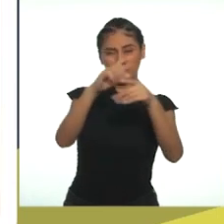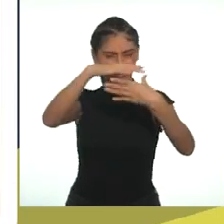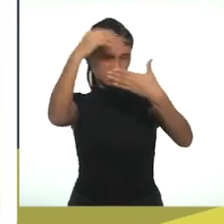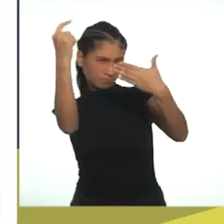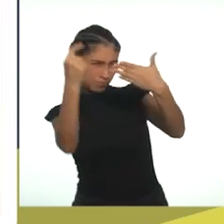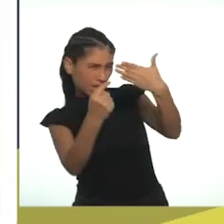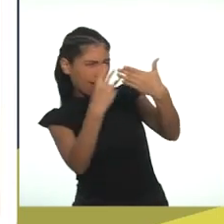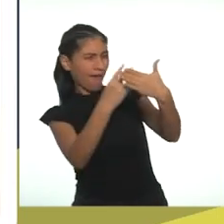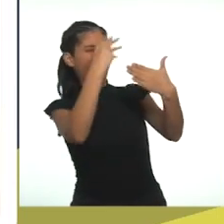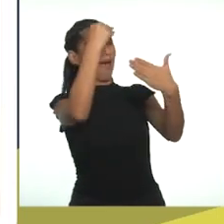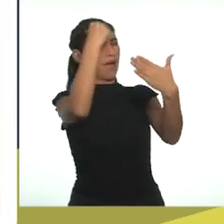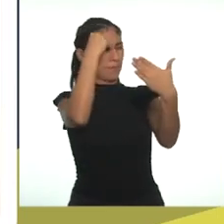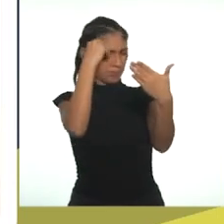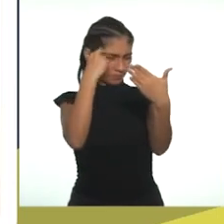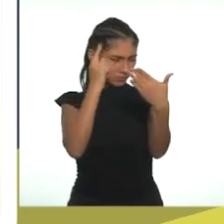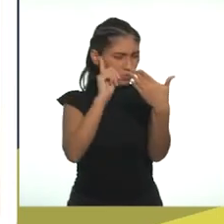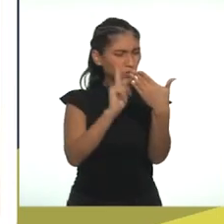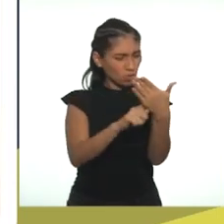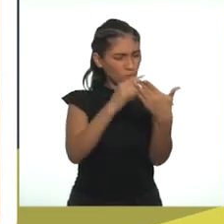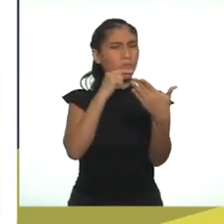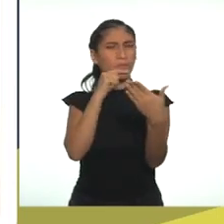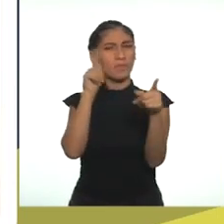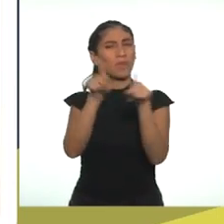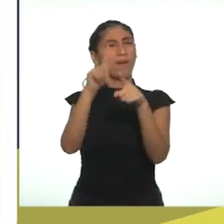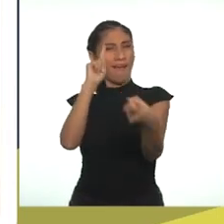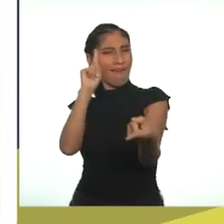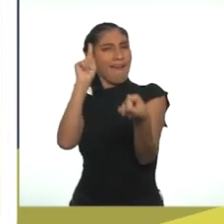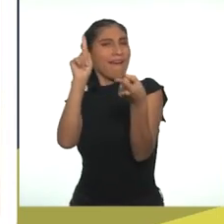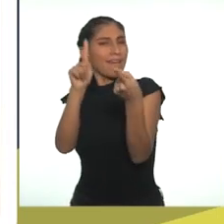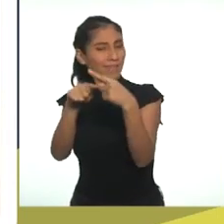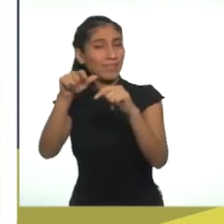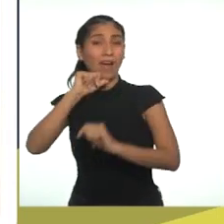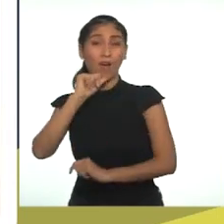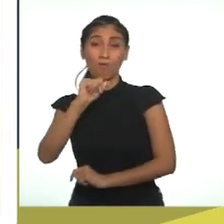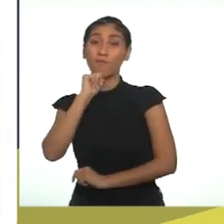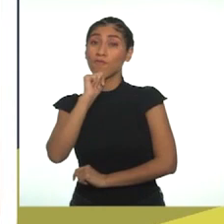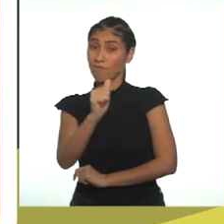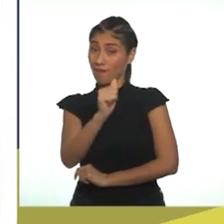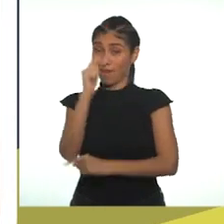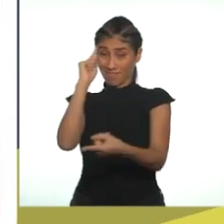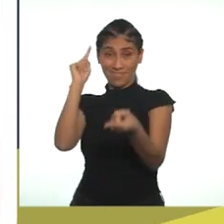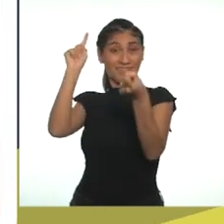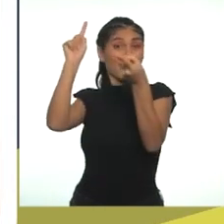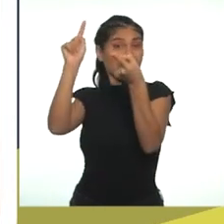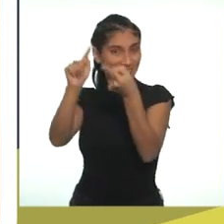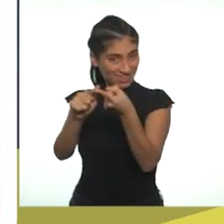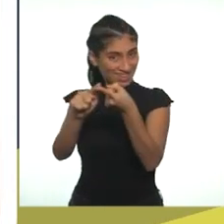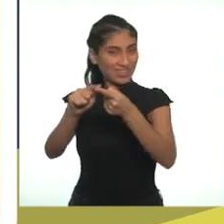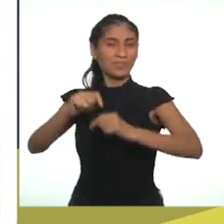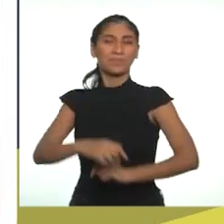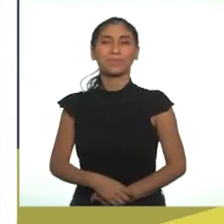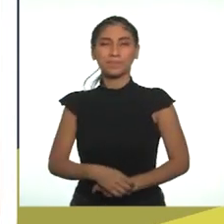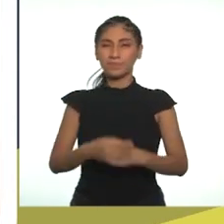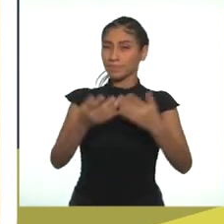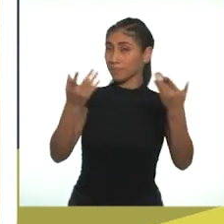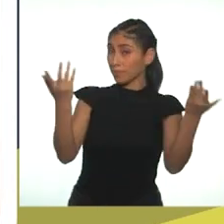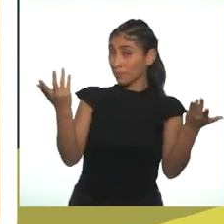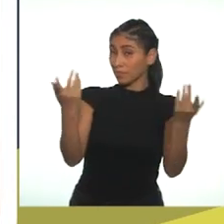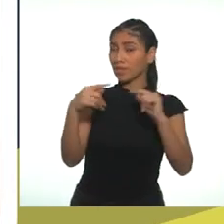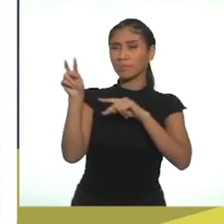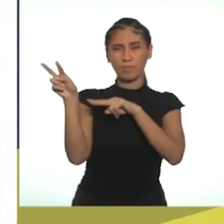para aprender de ella y, de ese modo, asumir los retos que aún no hemos vencido y prepararnos para los que